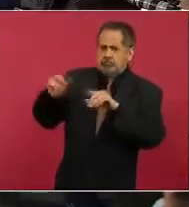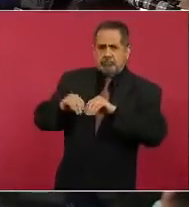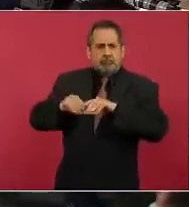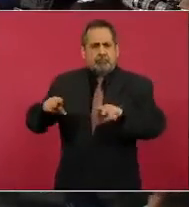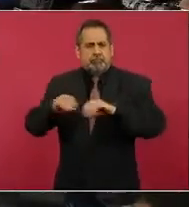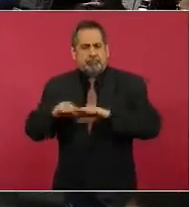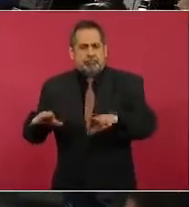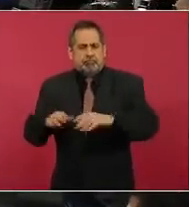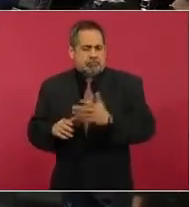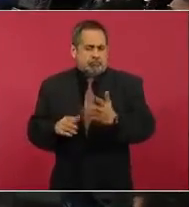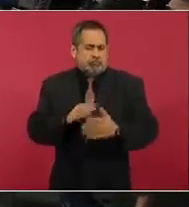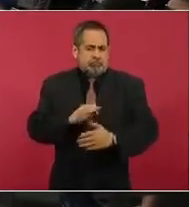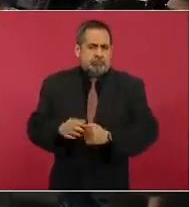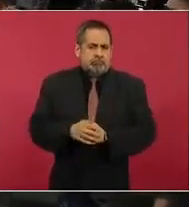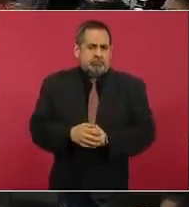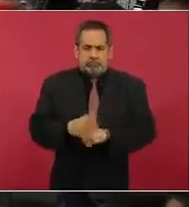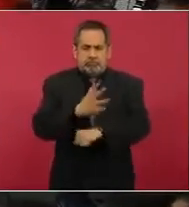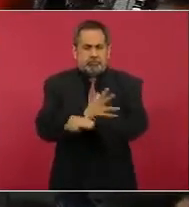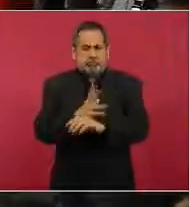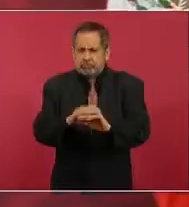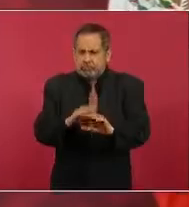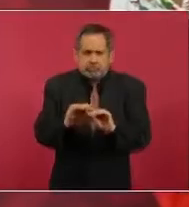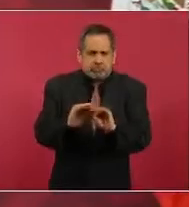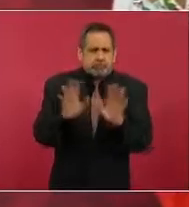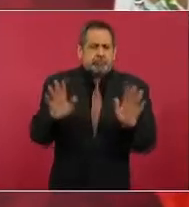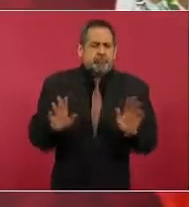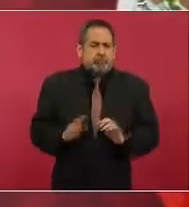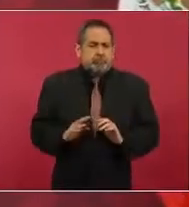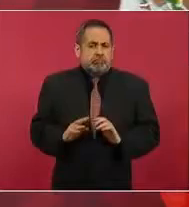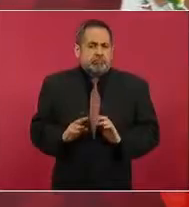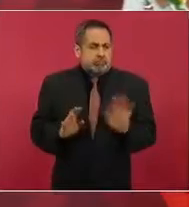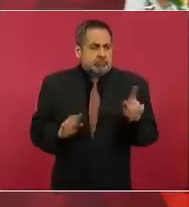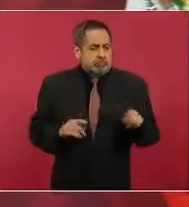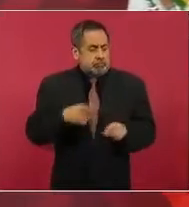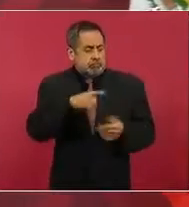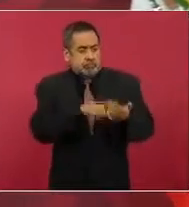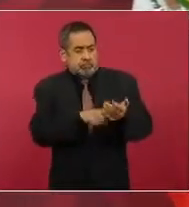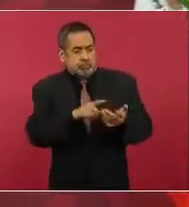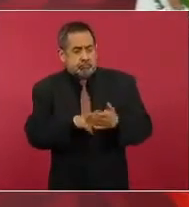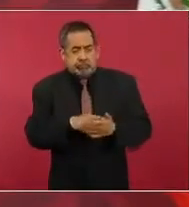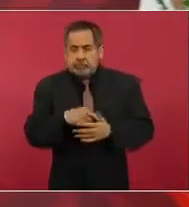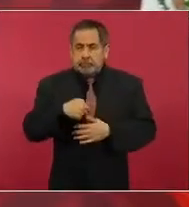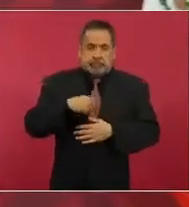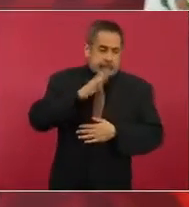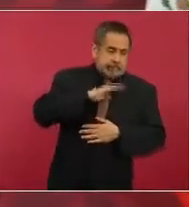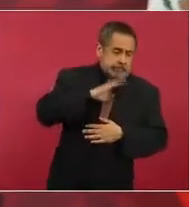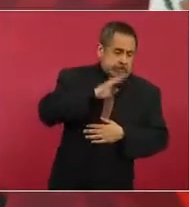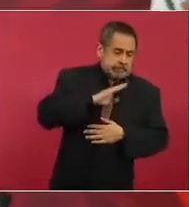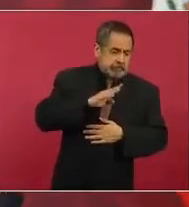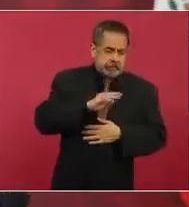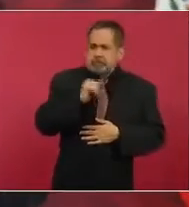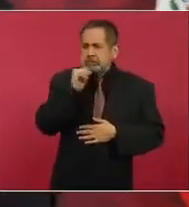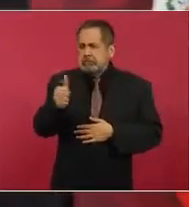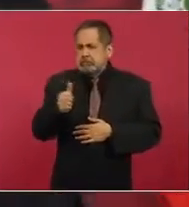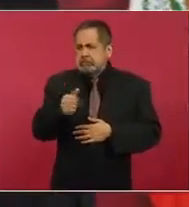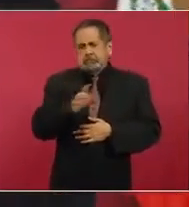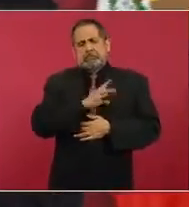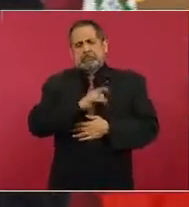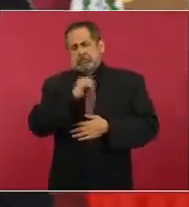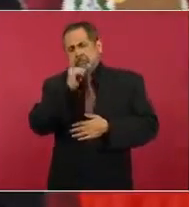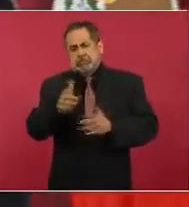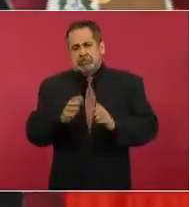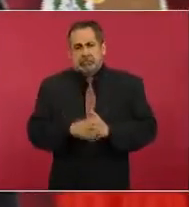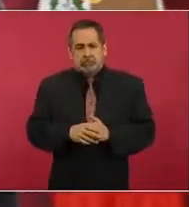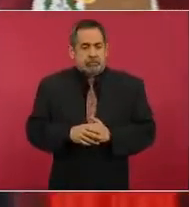la damos a conocer, se transparenta, porque el que nada debe, nada teme. Yo sí les puedo decir